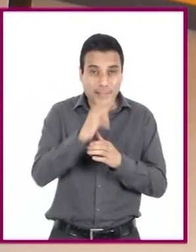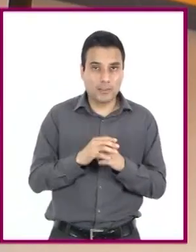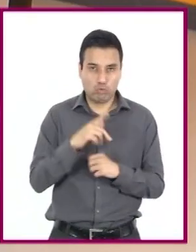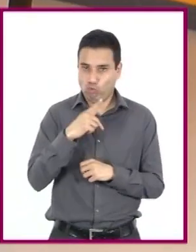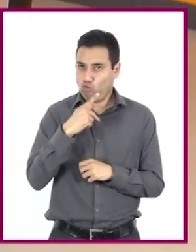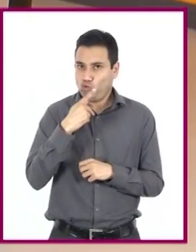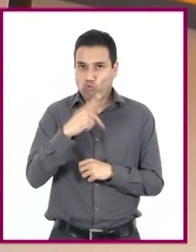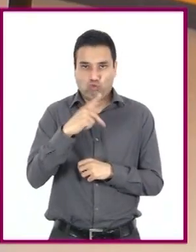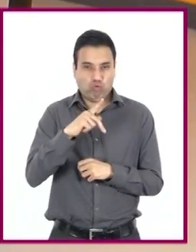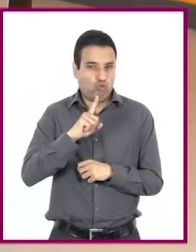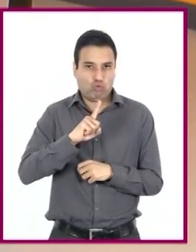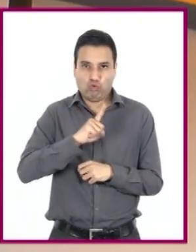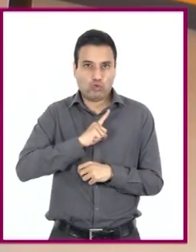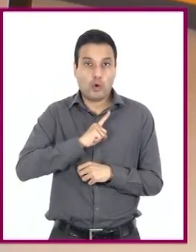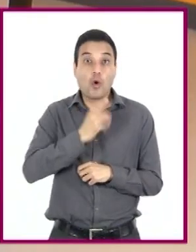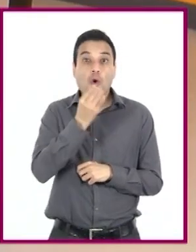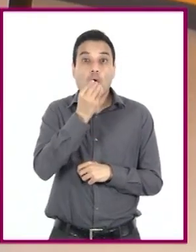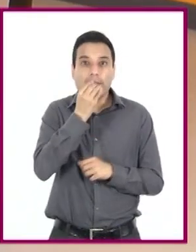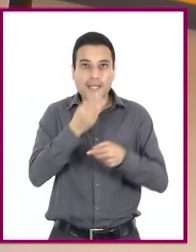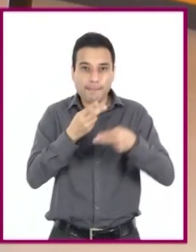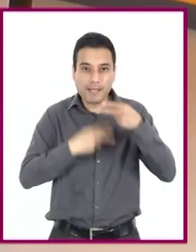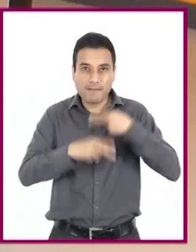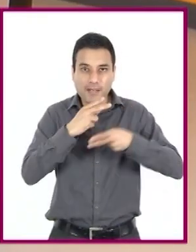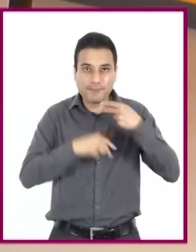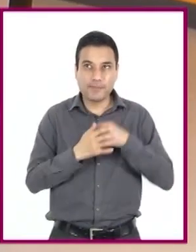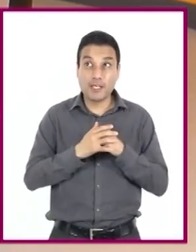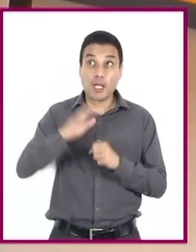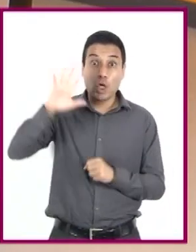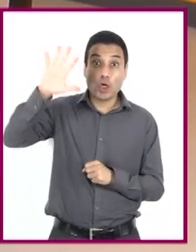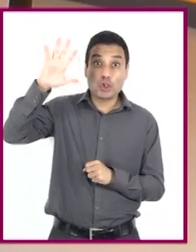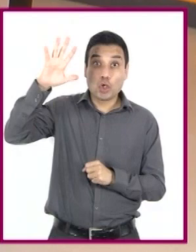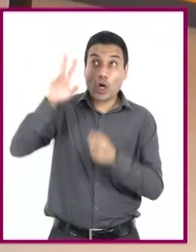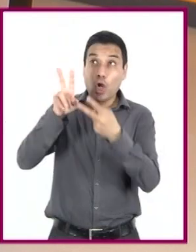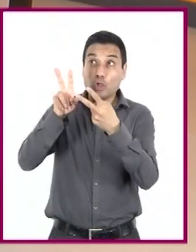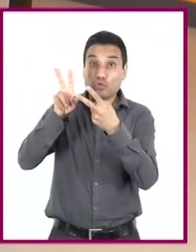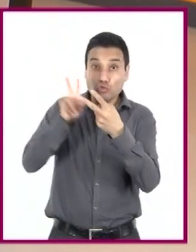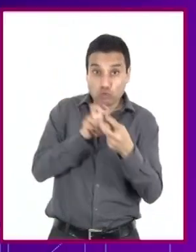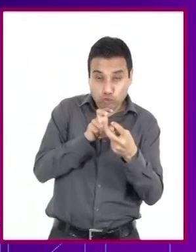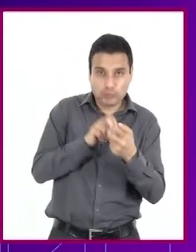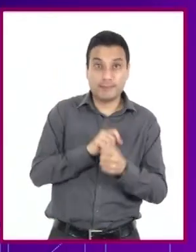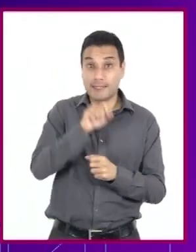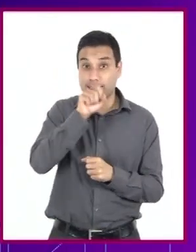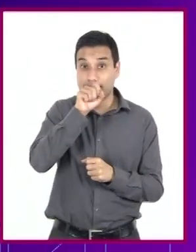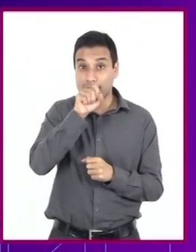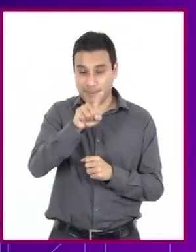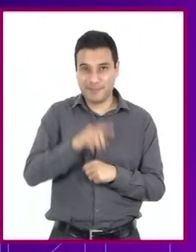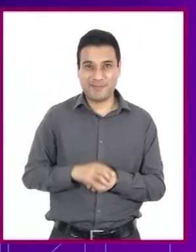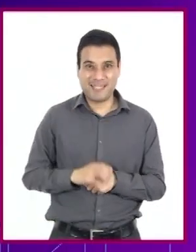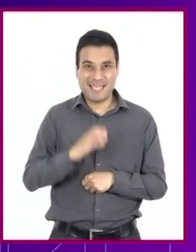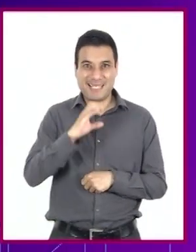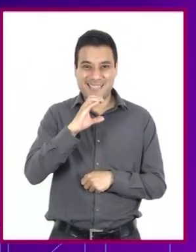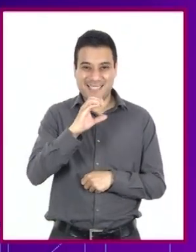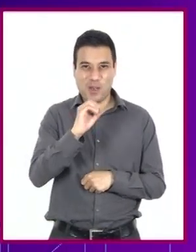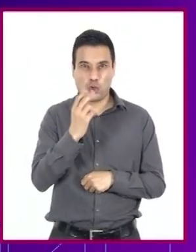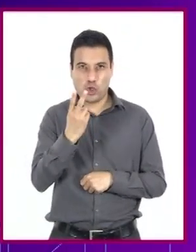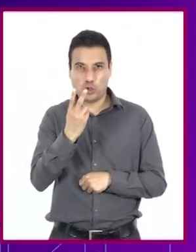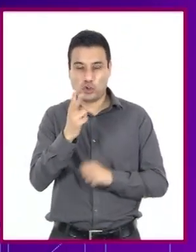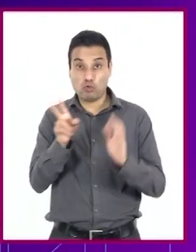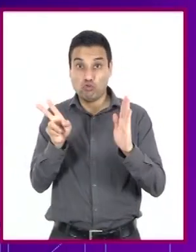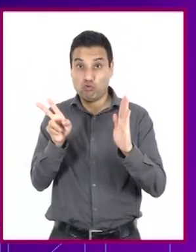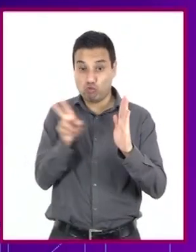a partir de la luz solar que reciben y liberan el oxígeno que respiramos. Aquí se encuentra